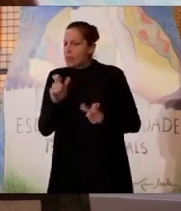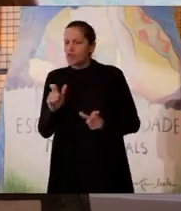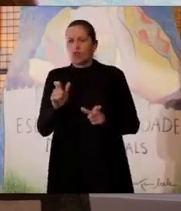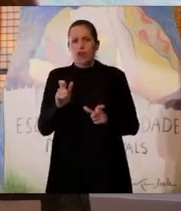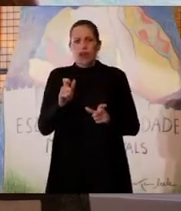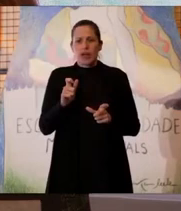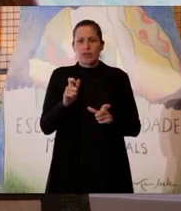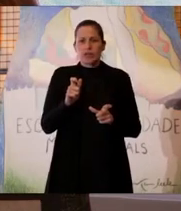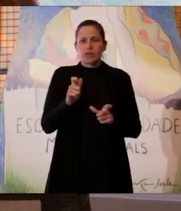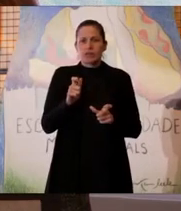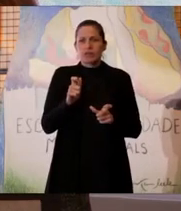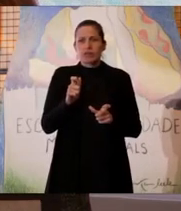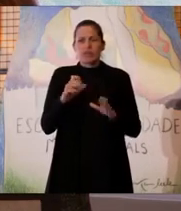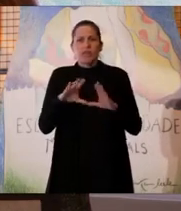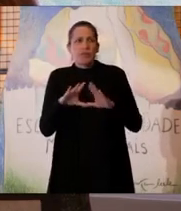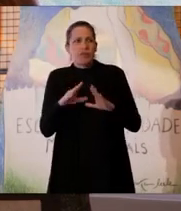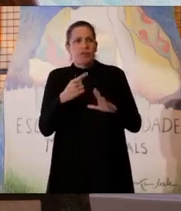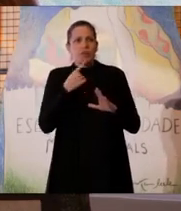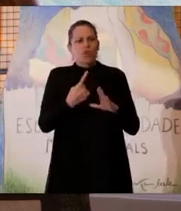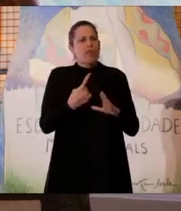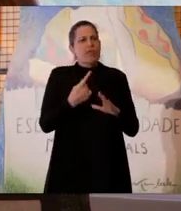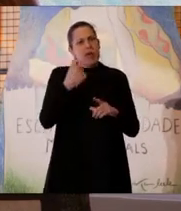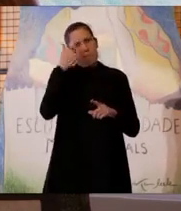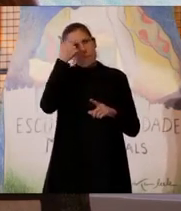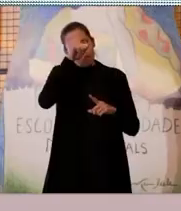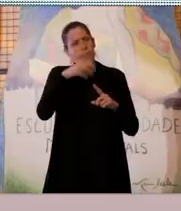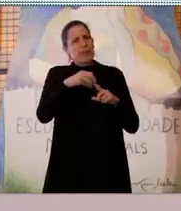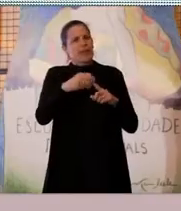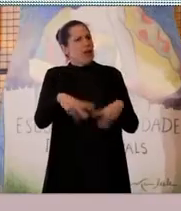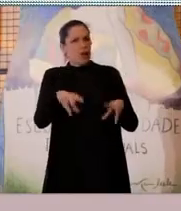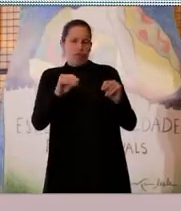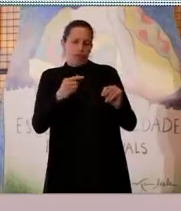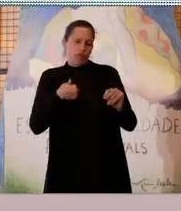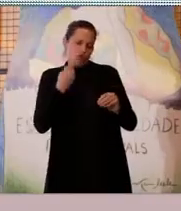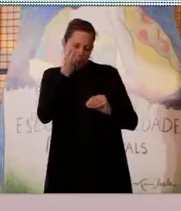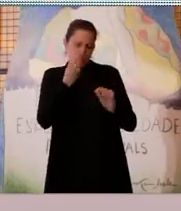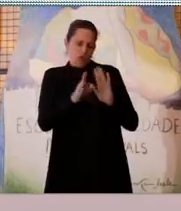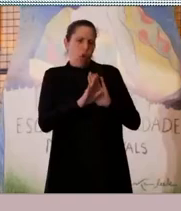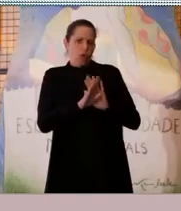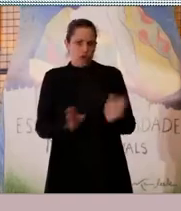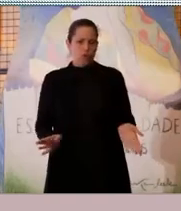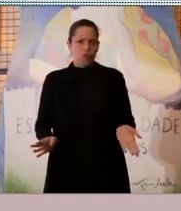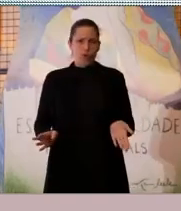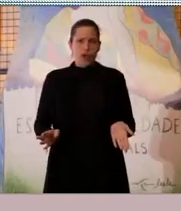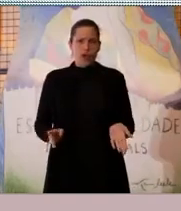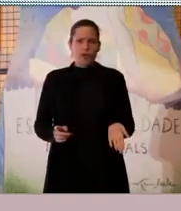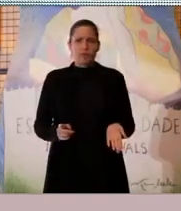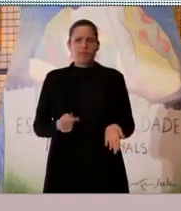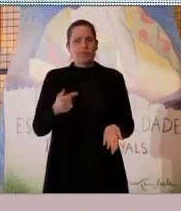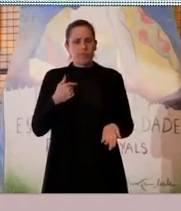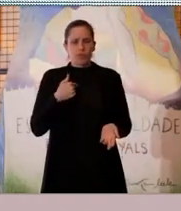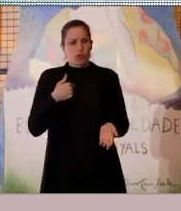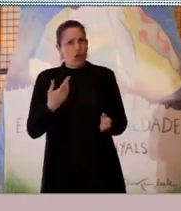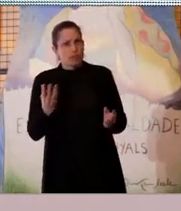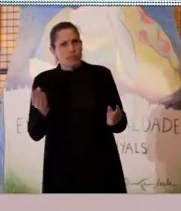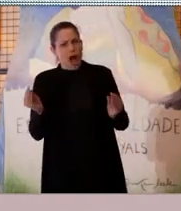patriarcado ya no hay que decir tal Bueno pues yo sí creo que hay que decirlo también Creo que el sujeto político son las mujeres las que combaten eso Y